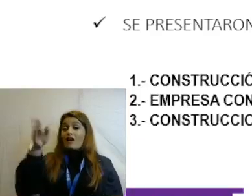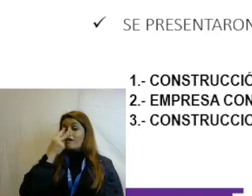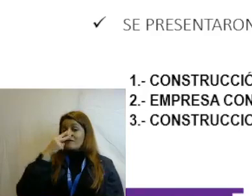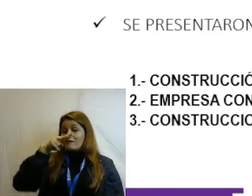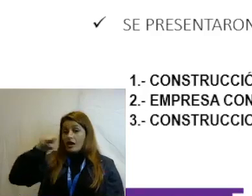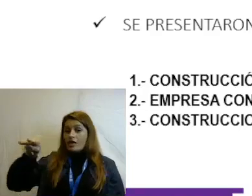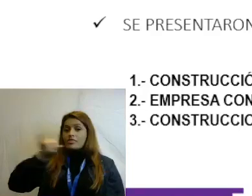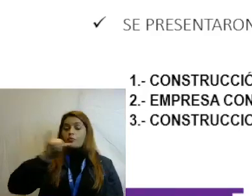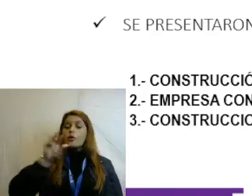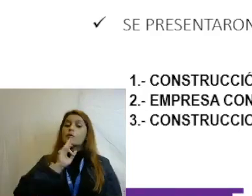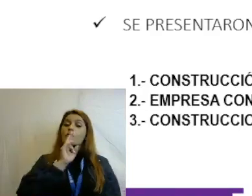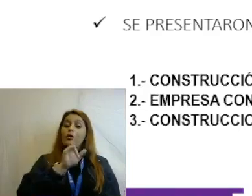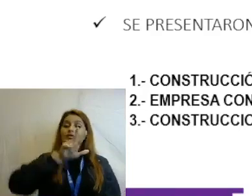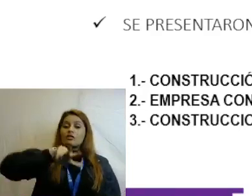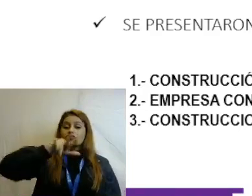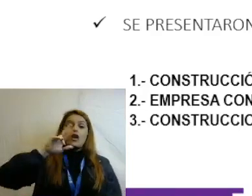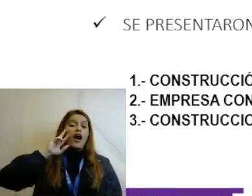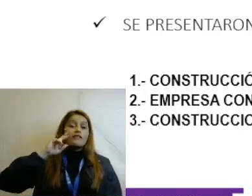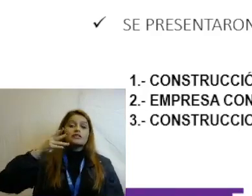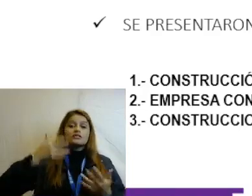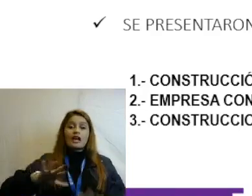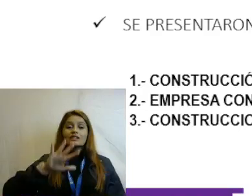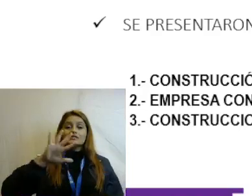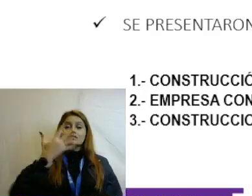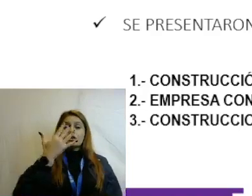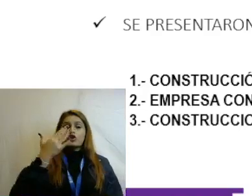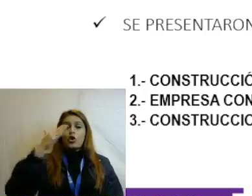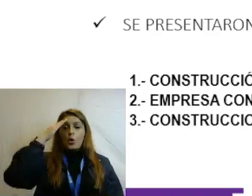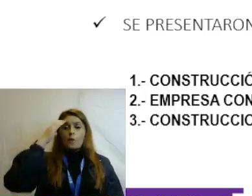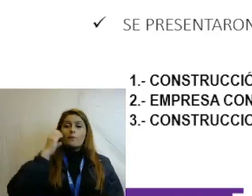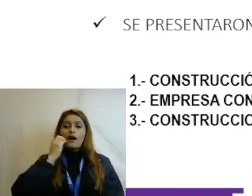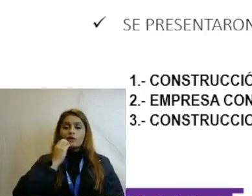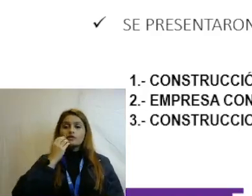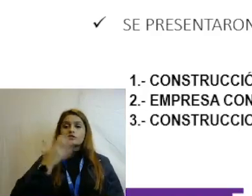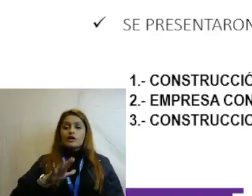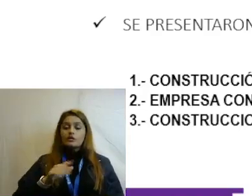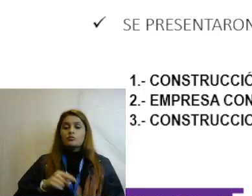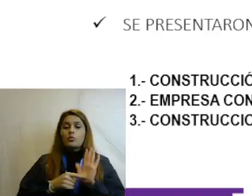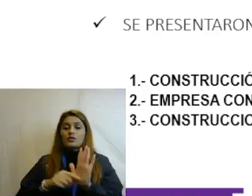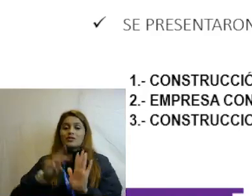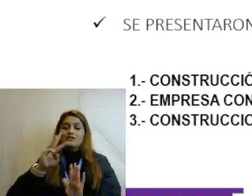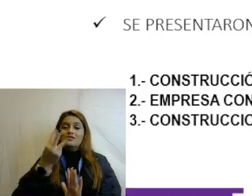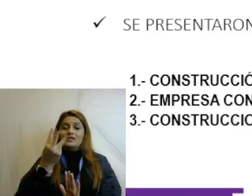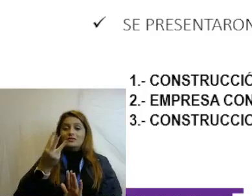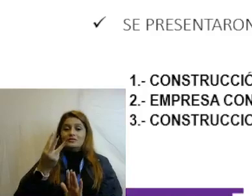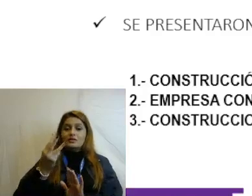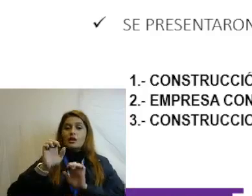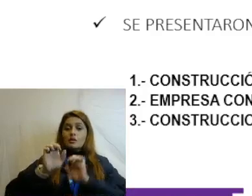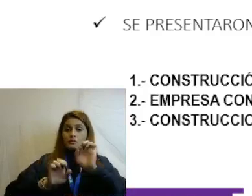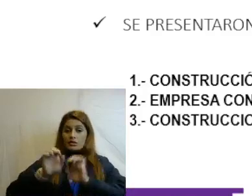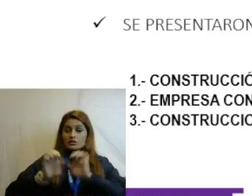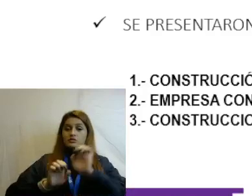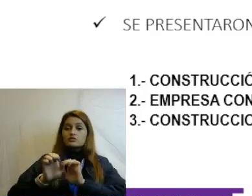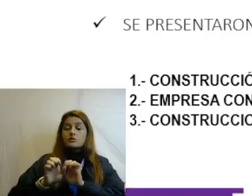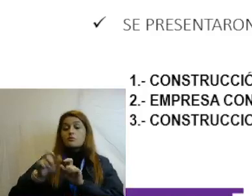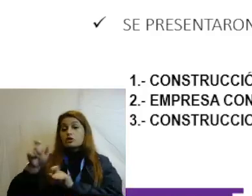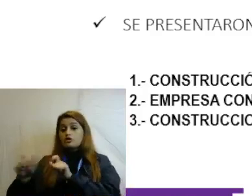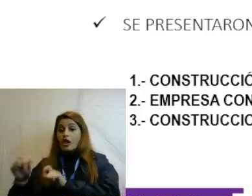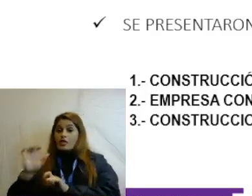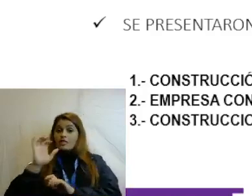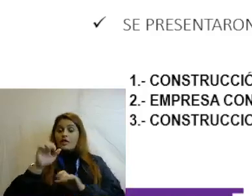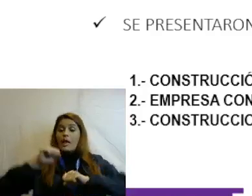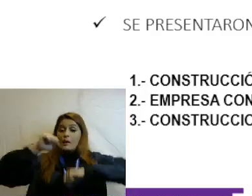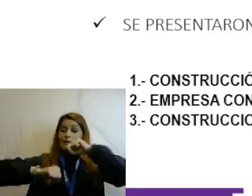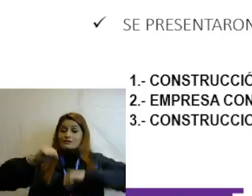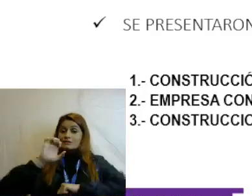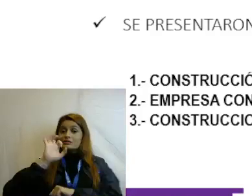mismo portal y el 5 de mayo se realiza la apertura. Se presentan tres oferentes, lo que habla de que es una licitación atractiva